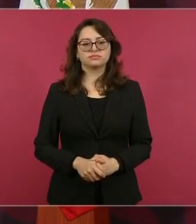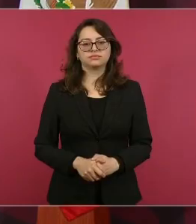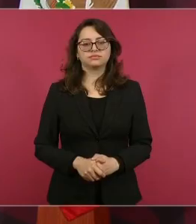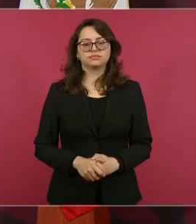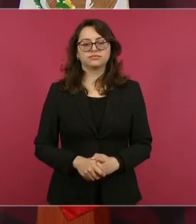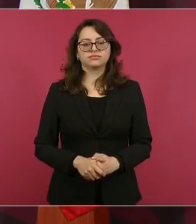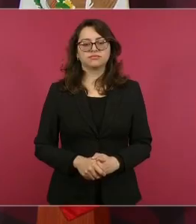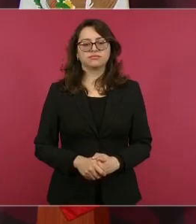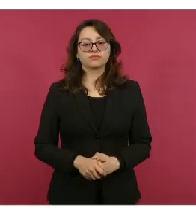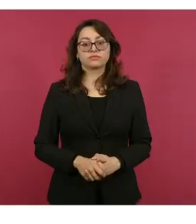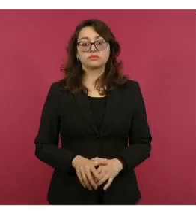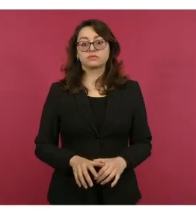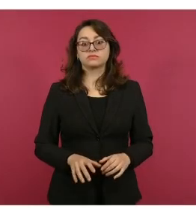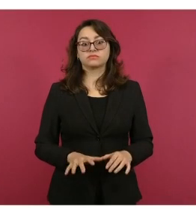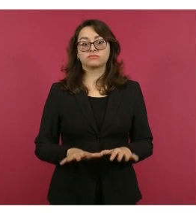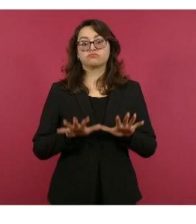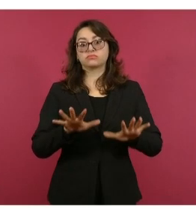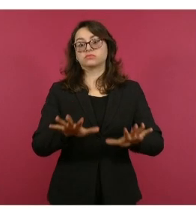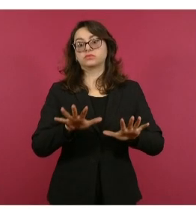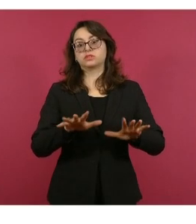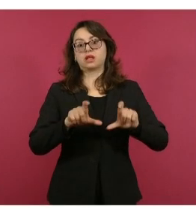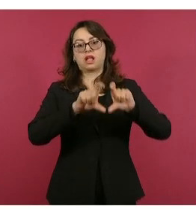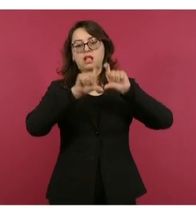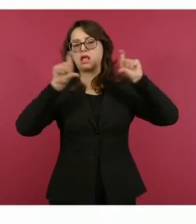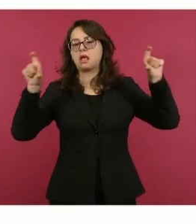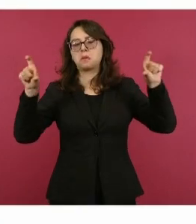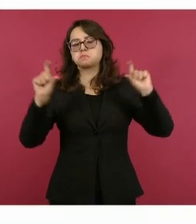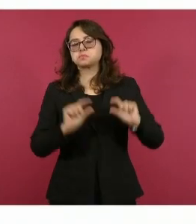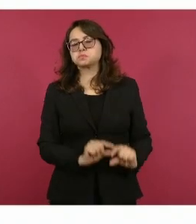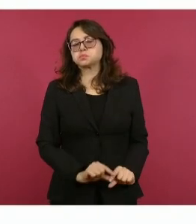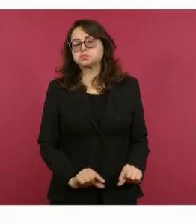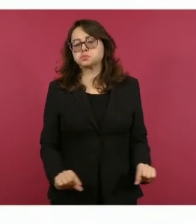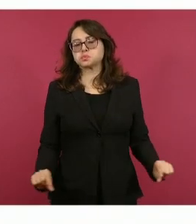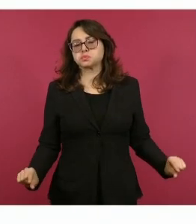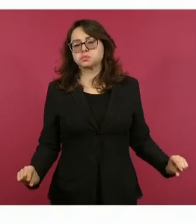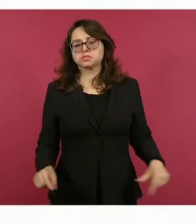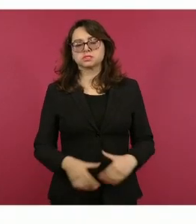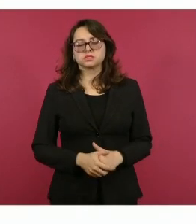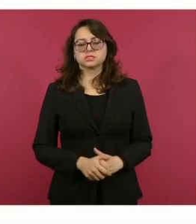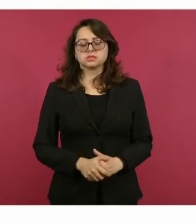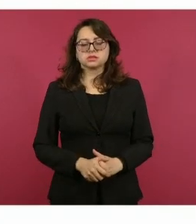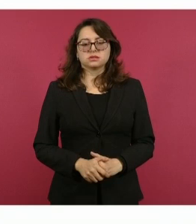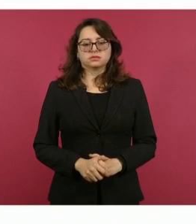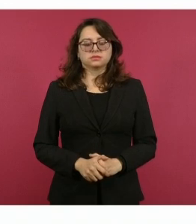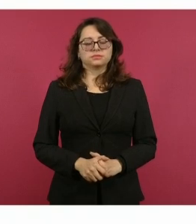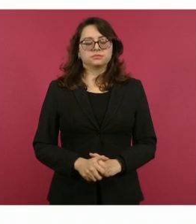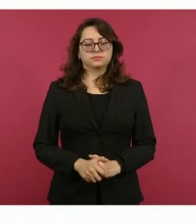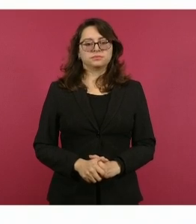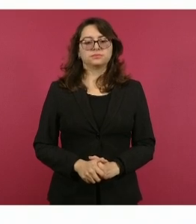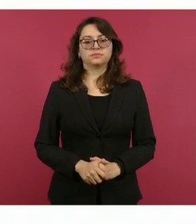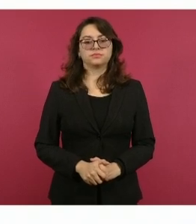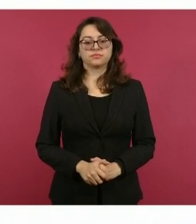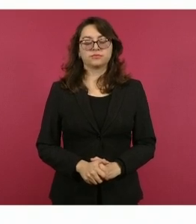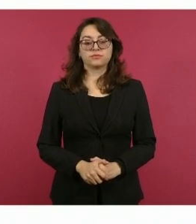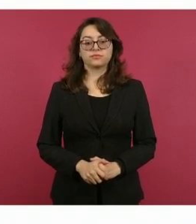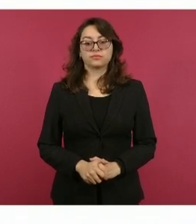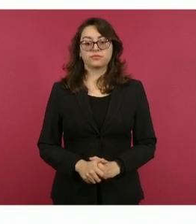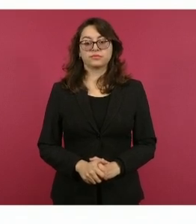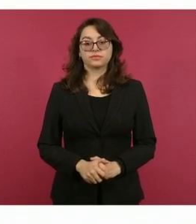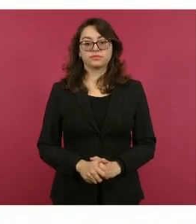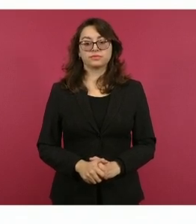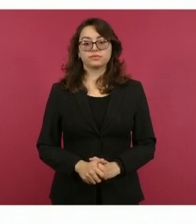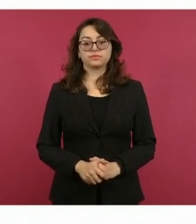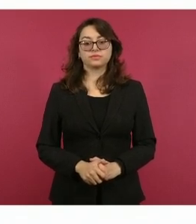Sí, pero no, no están destacados. ¿Pero si el presidente podría mandar un memorándum para extinguir eso en el comiso porque tiene la